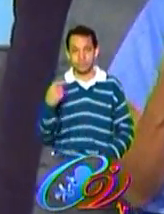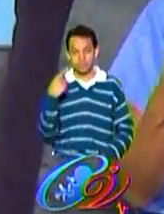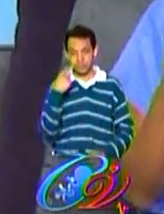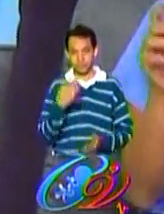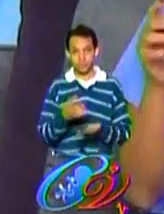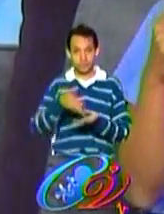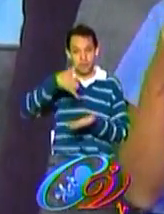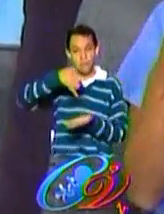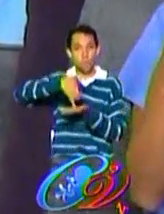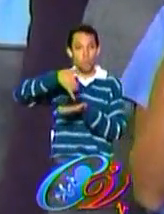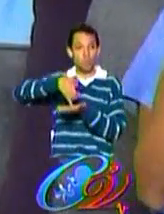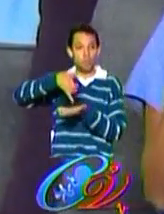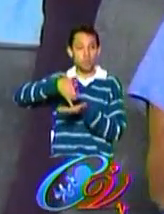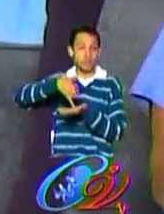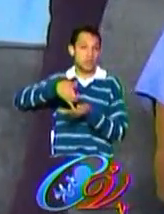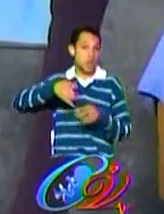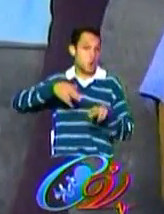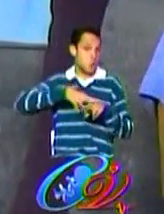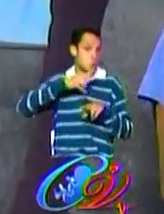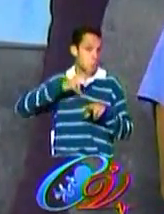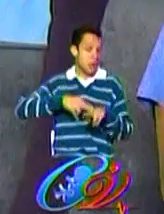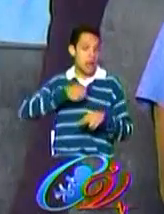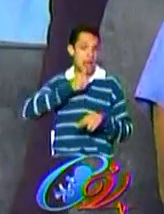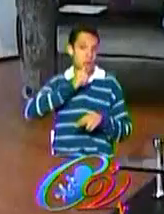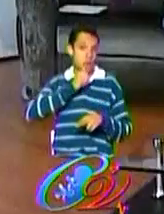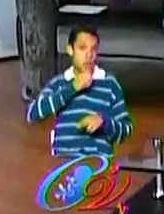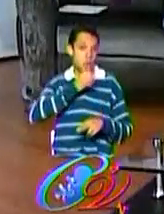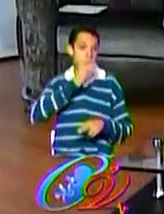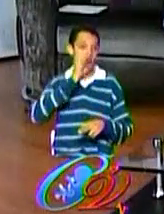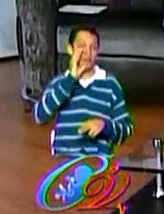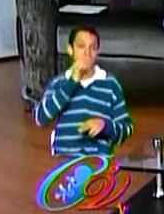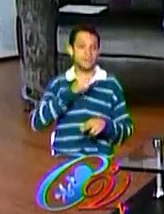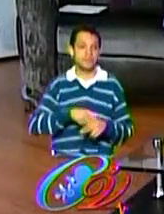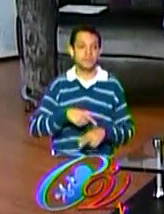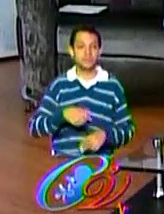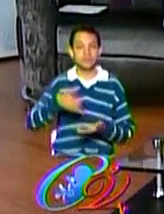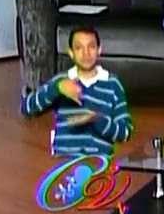es una botella plástica, ¿cierto? En Estados Unidos la gente se toma,